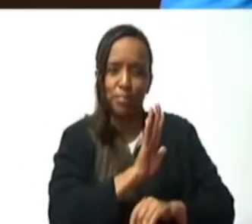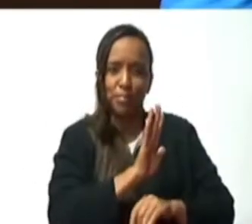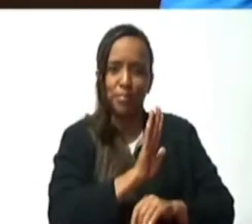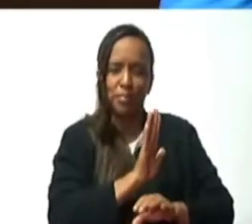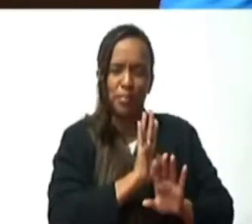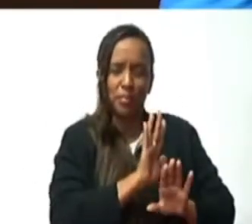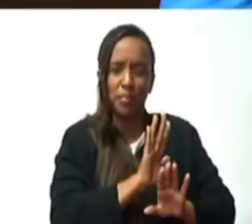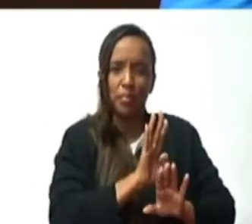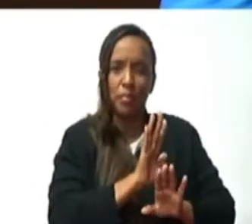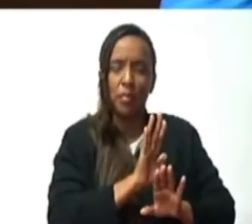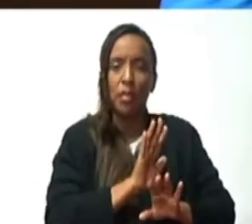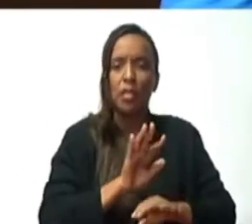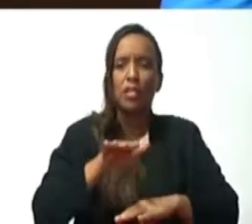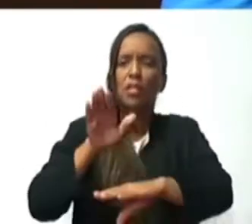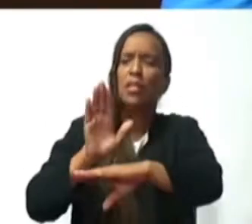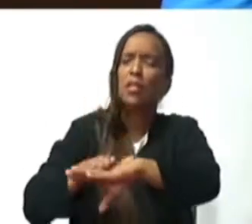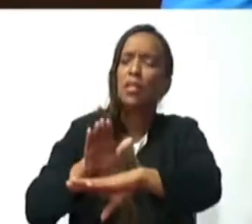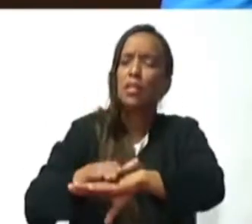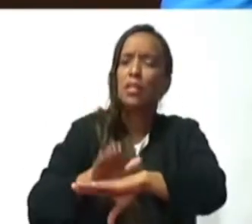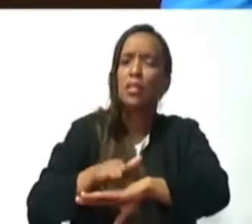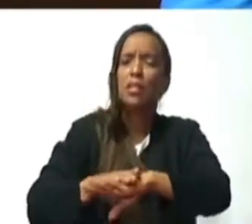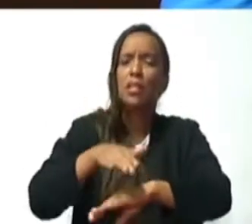Sugiero, hola,